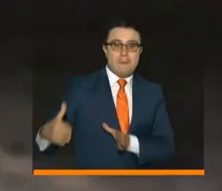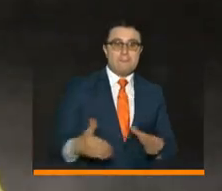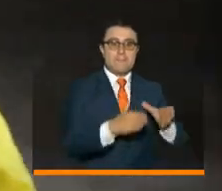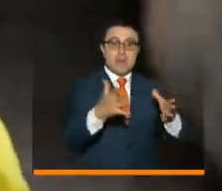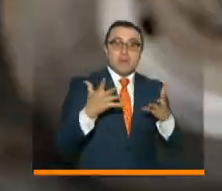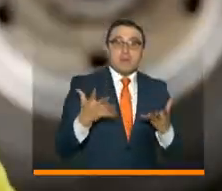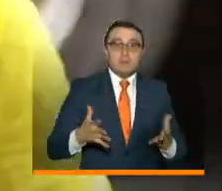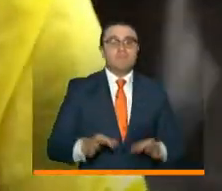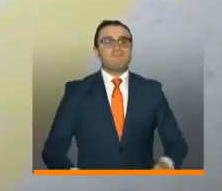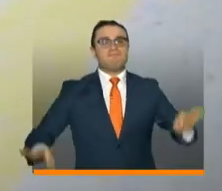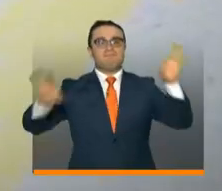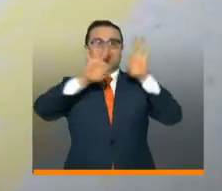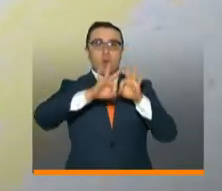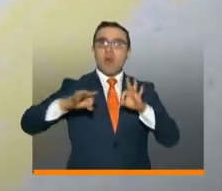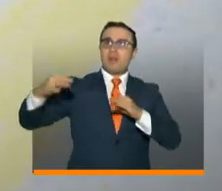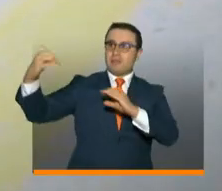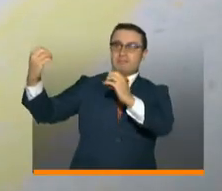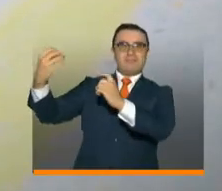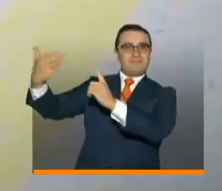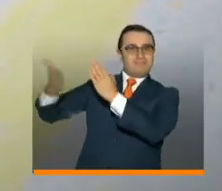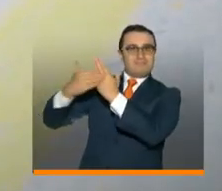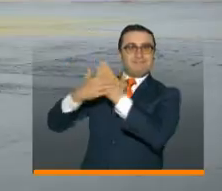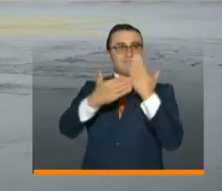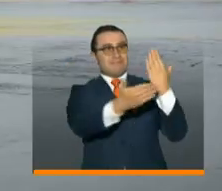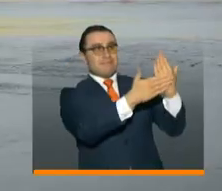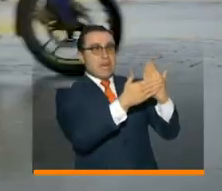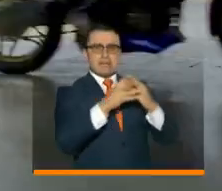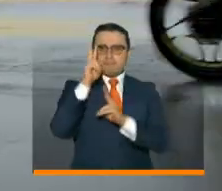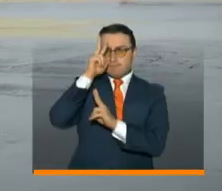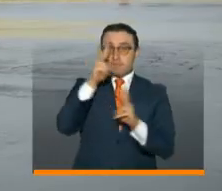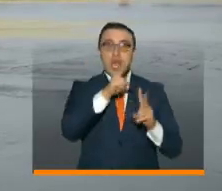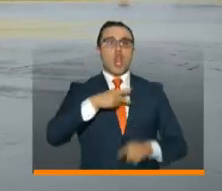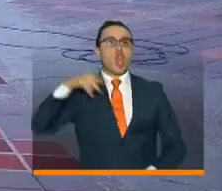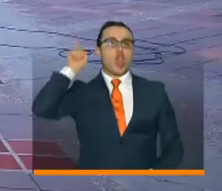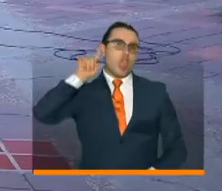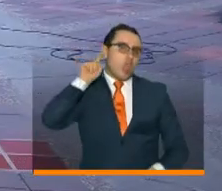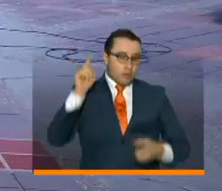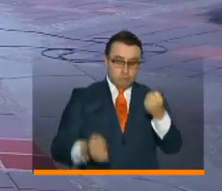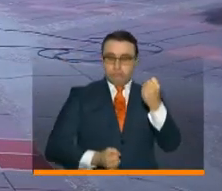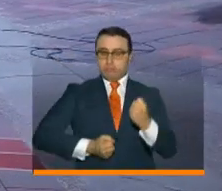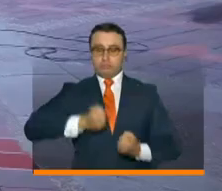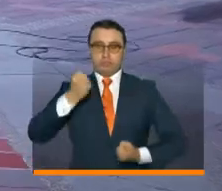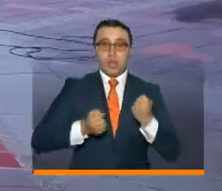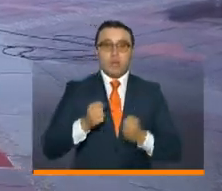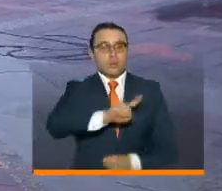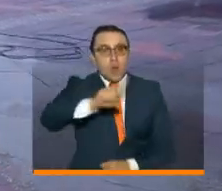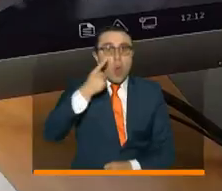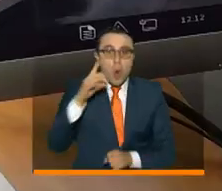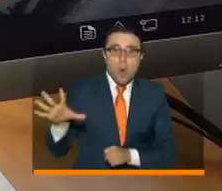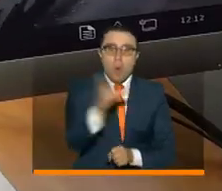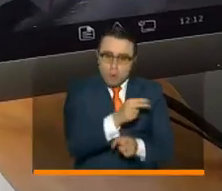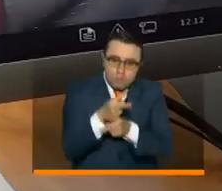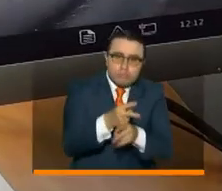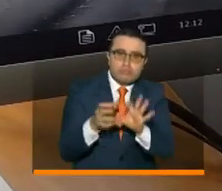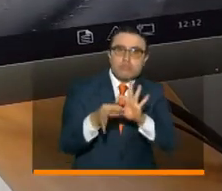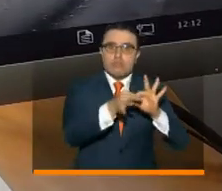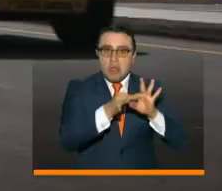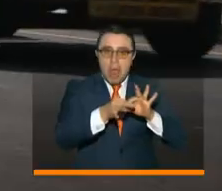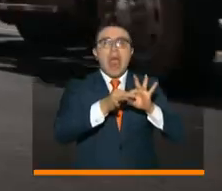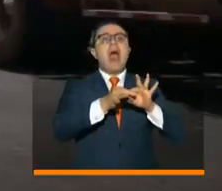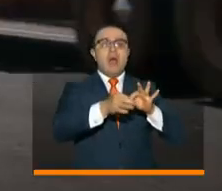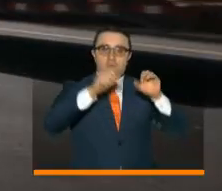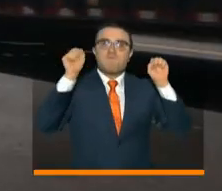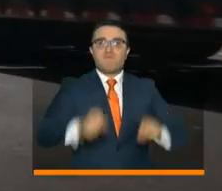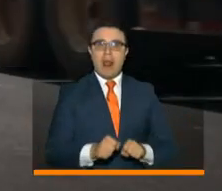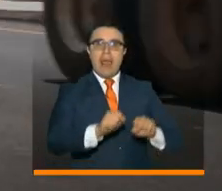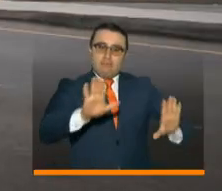el respeto por las señales de tránsito y no conducir en estado de embriaguez. Si entre todos nos cuidamos, apoyamos la reactivación